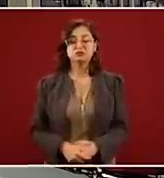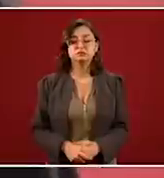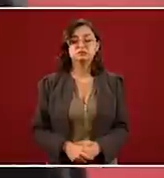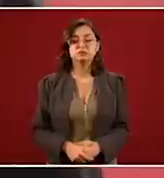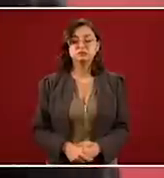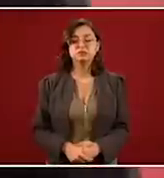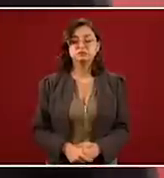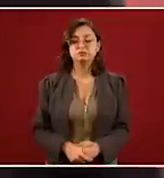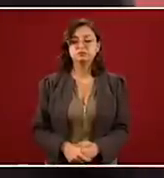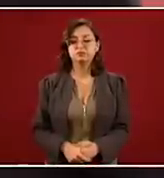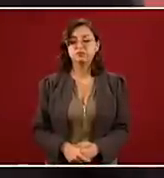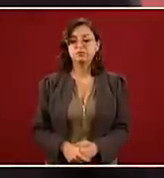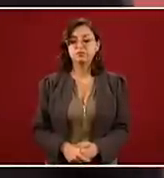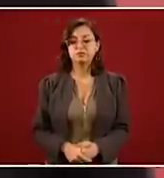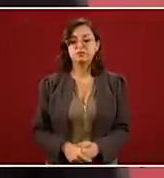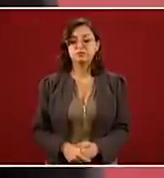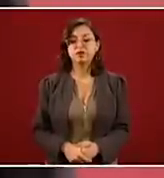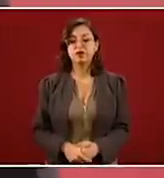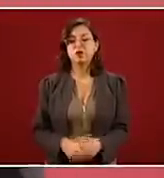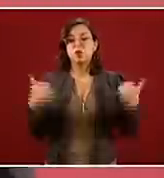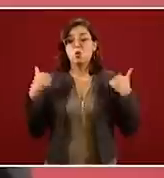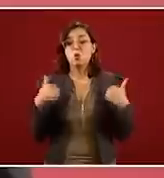Si hubiese consigna, sí,